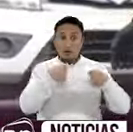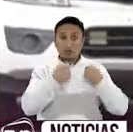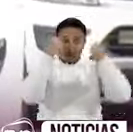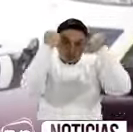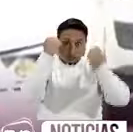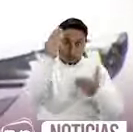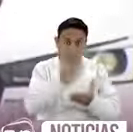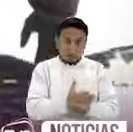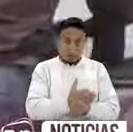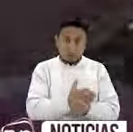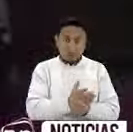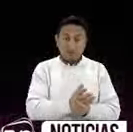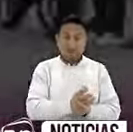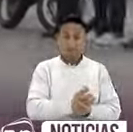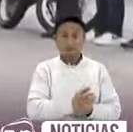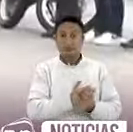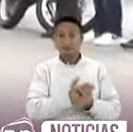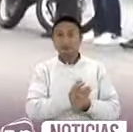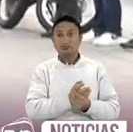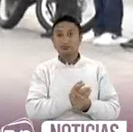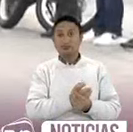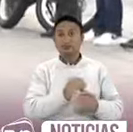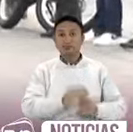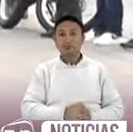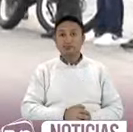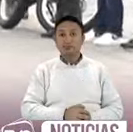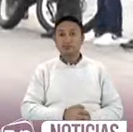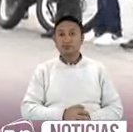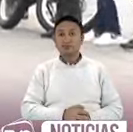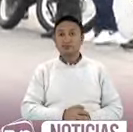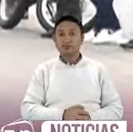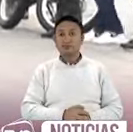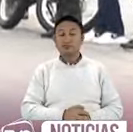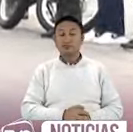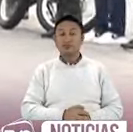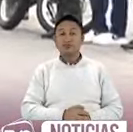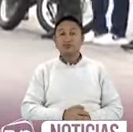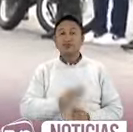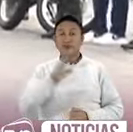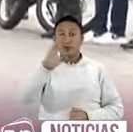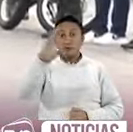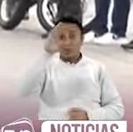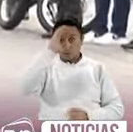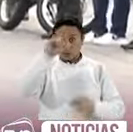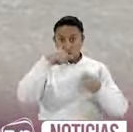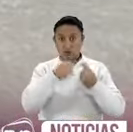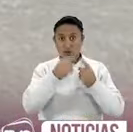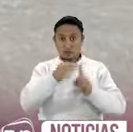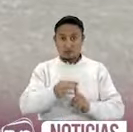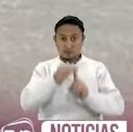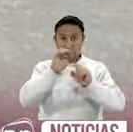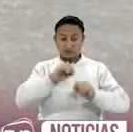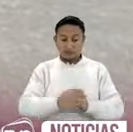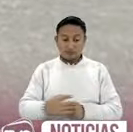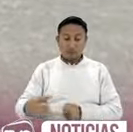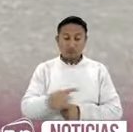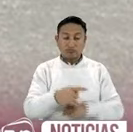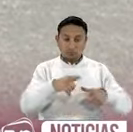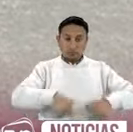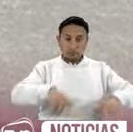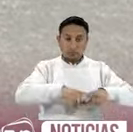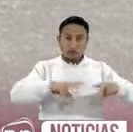armados en Ecuador. Agentes de las unidades élites de la Policía Nacional trabajaron en el